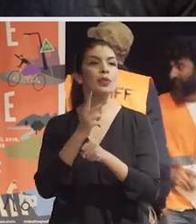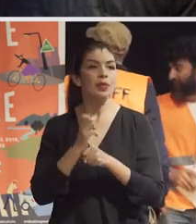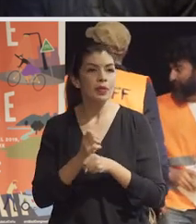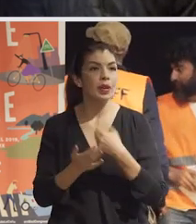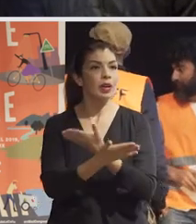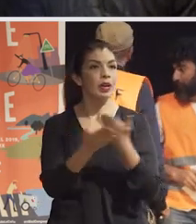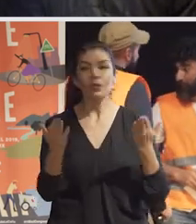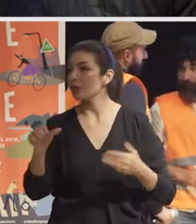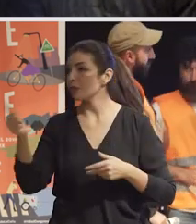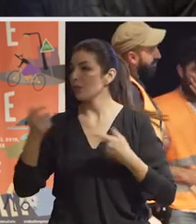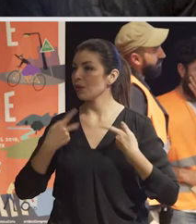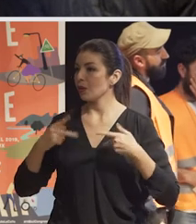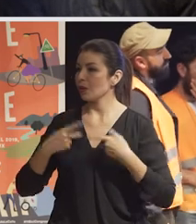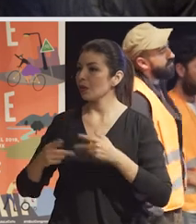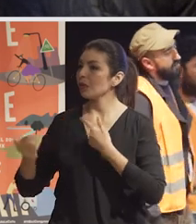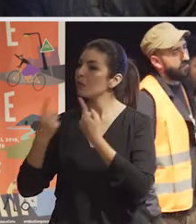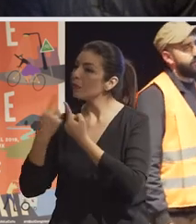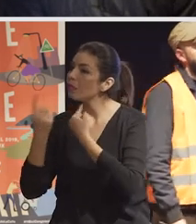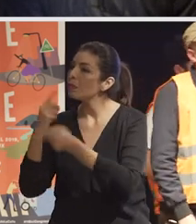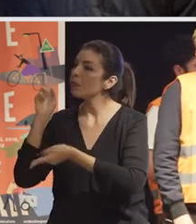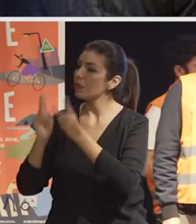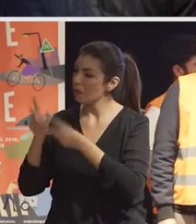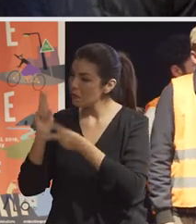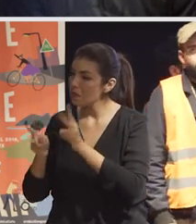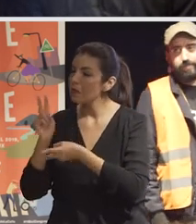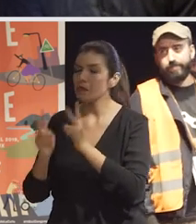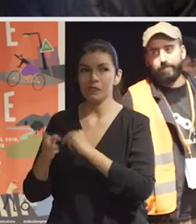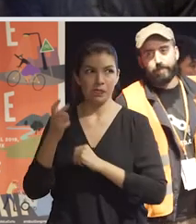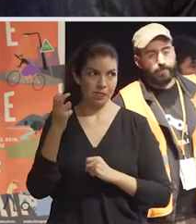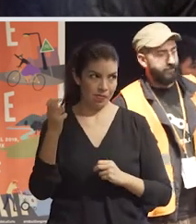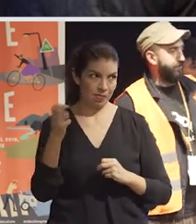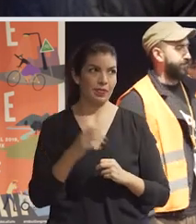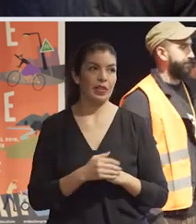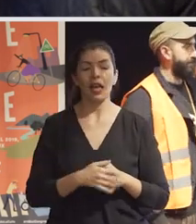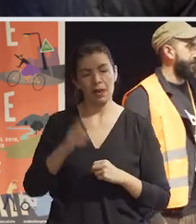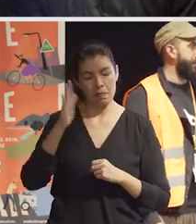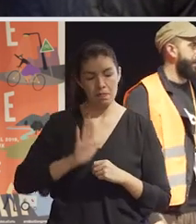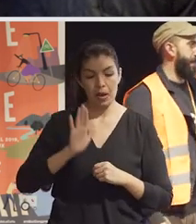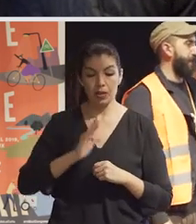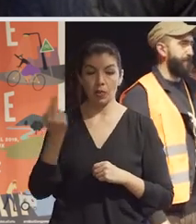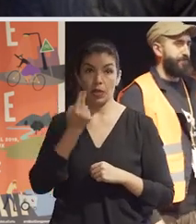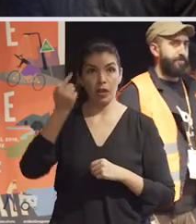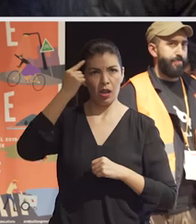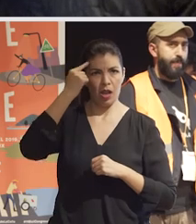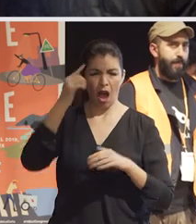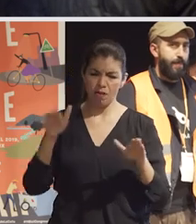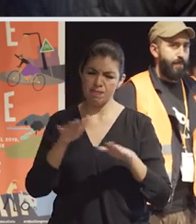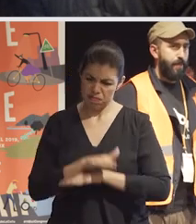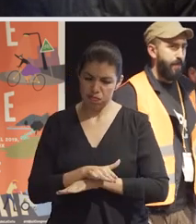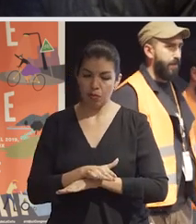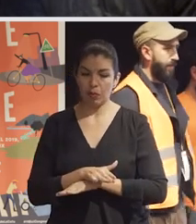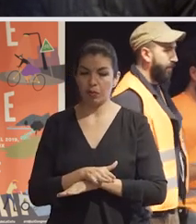que cambiemos desde ese chip verdades que no todo tiene que funcionar así no somos tampoco tenemos que ser toda la vida los rebeldes